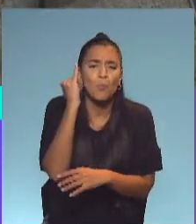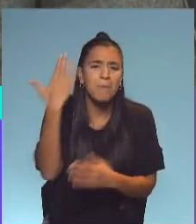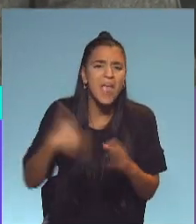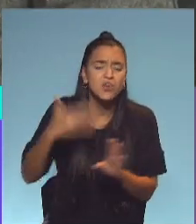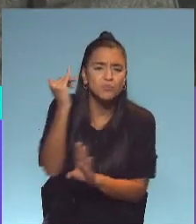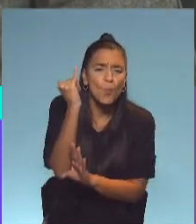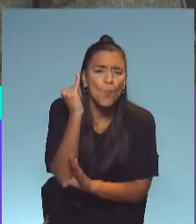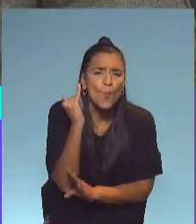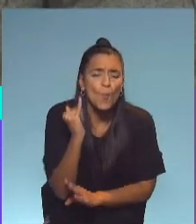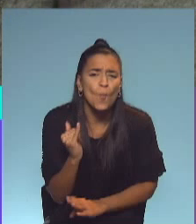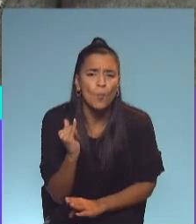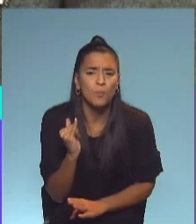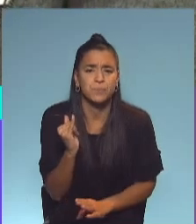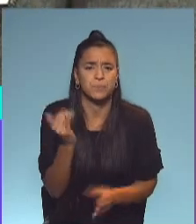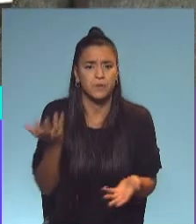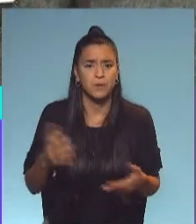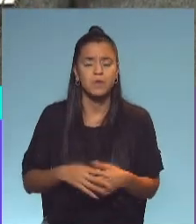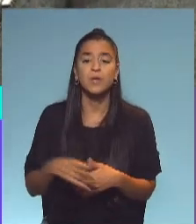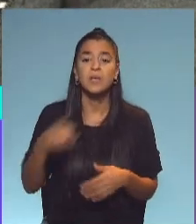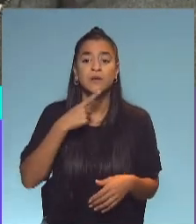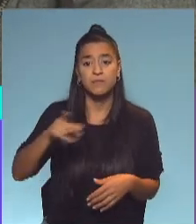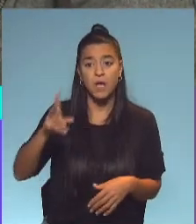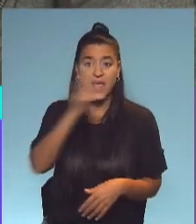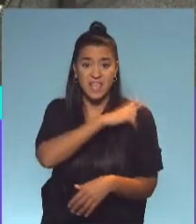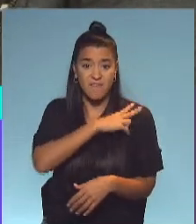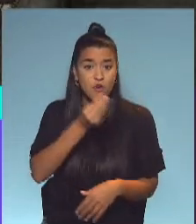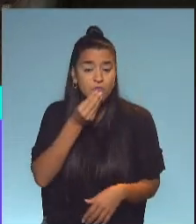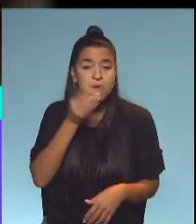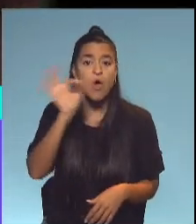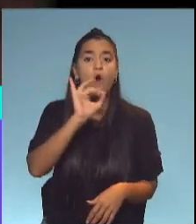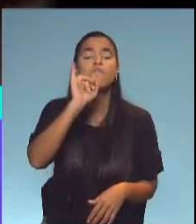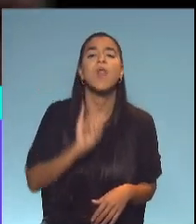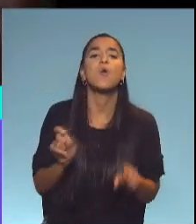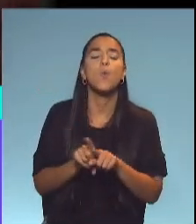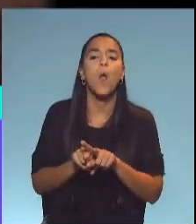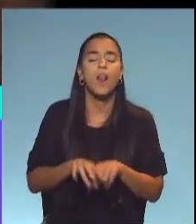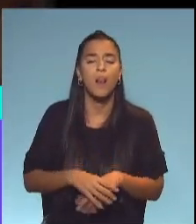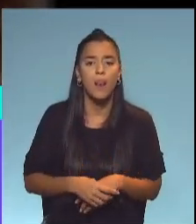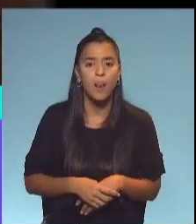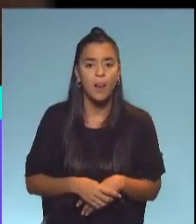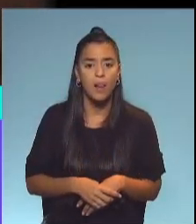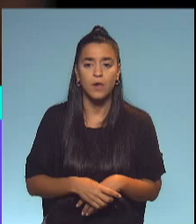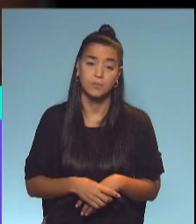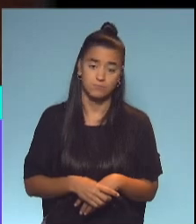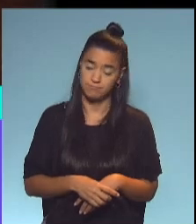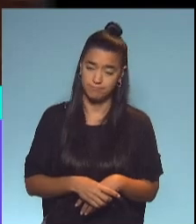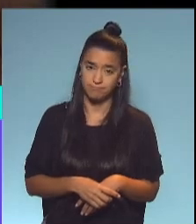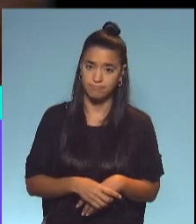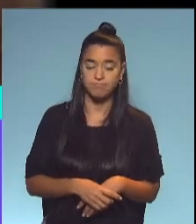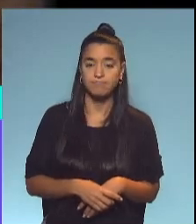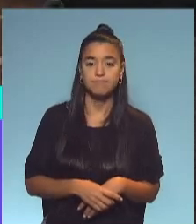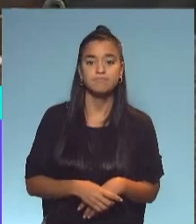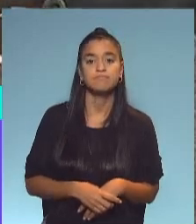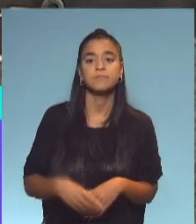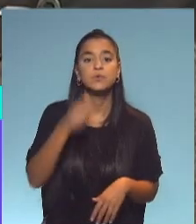hospital militar. ¿Ellos volvieron igual, Silvio? ¿Ellos comían? ¿Volvieron igual o volvieron todos flacos tus jefes? No, mirá,